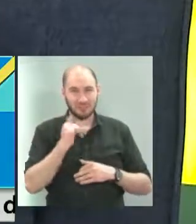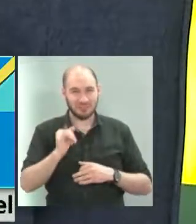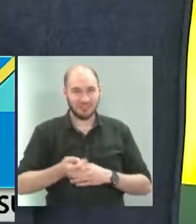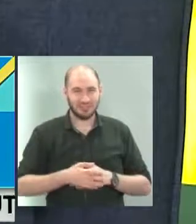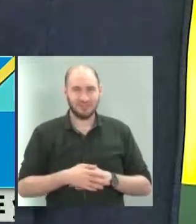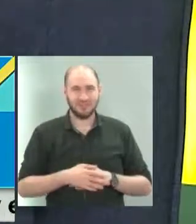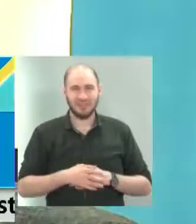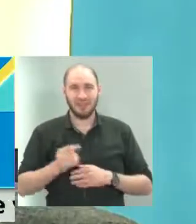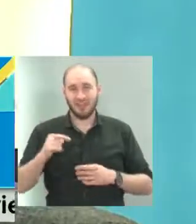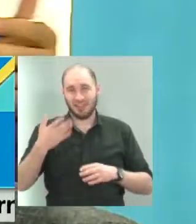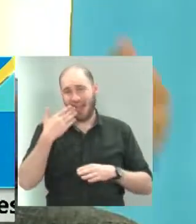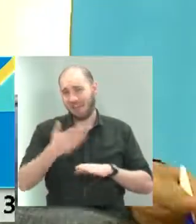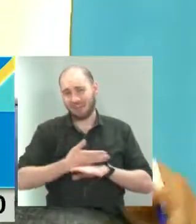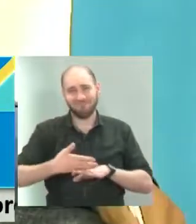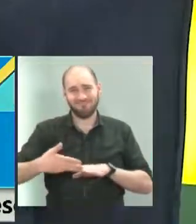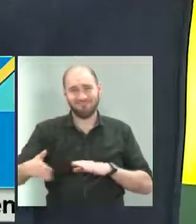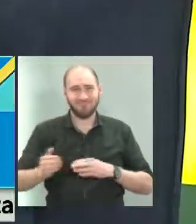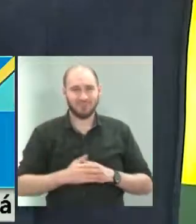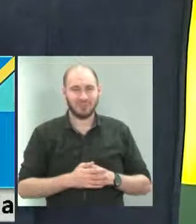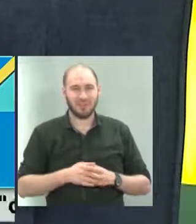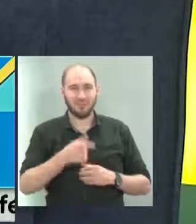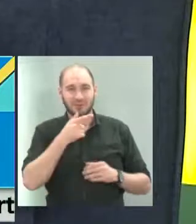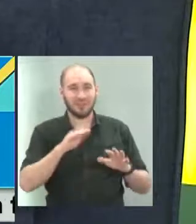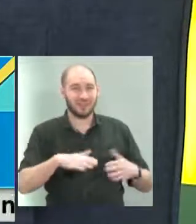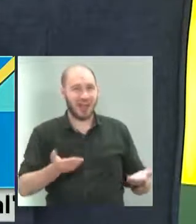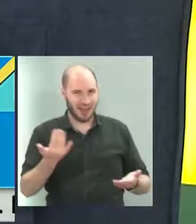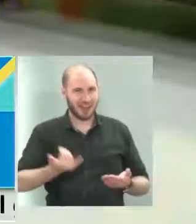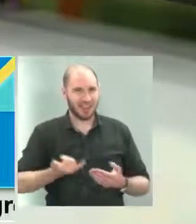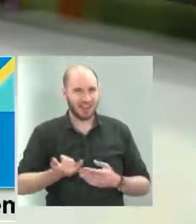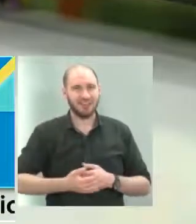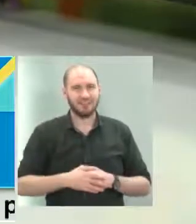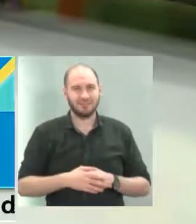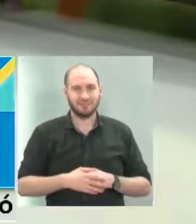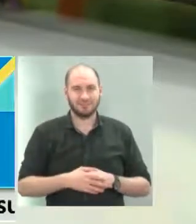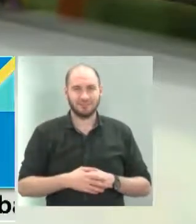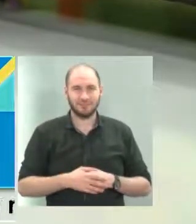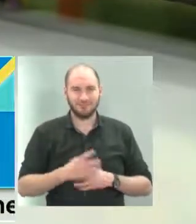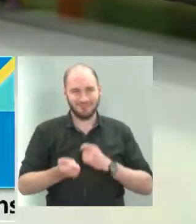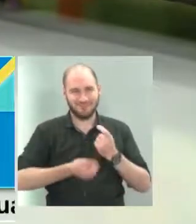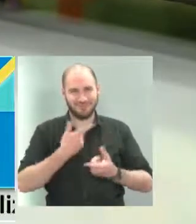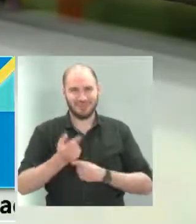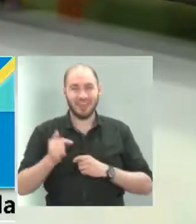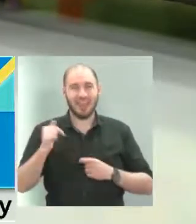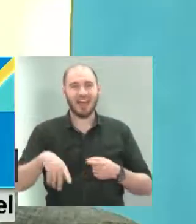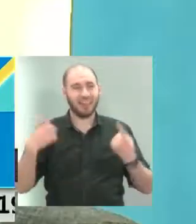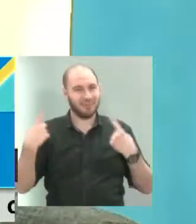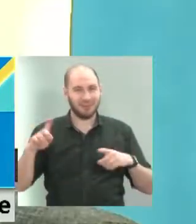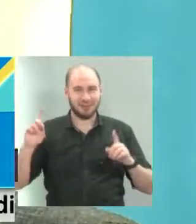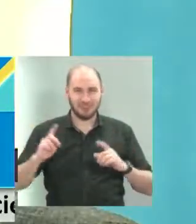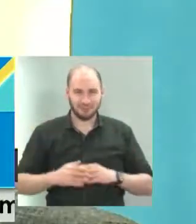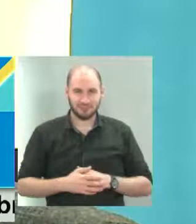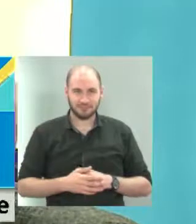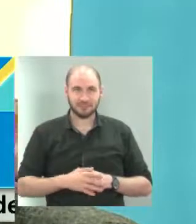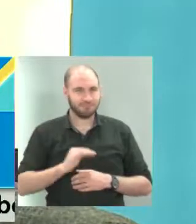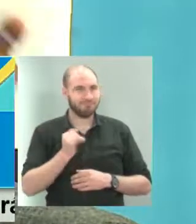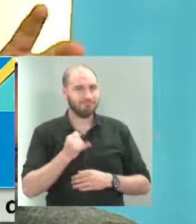encantado. Y podríamos seguir, de hecho. Pero con una carnecita por medio. Ya, con una carnecita. Todo ahí cambiaría la situación, digamos.